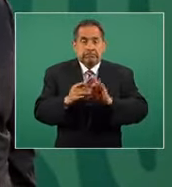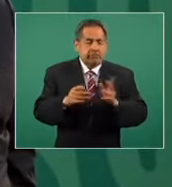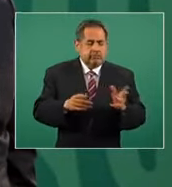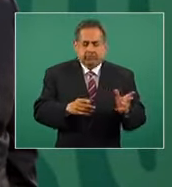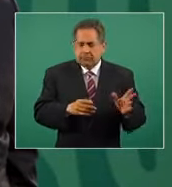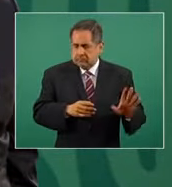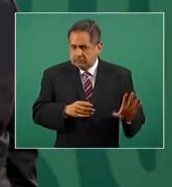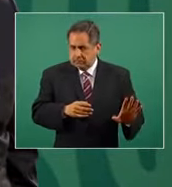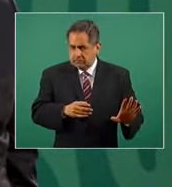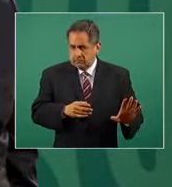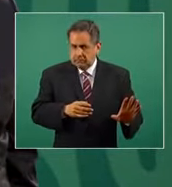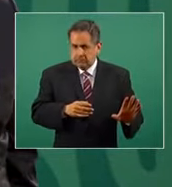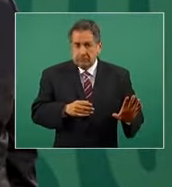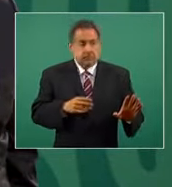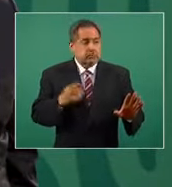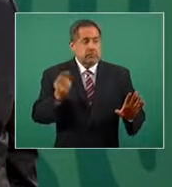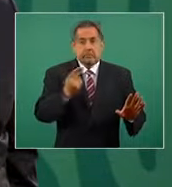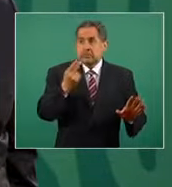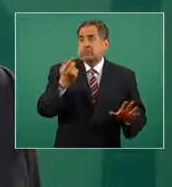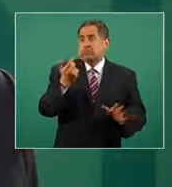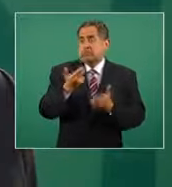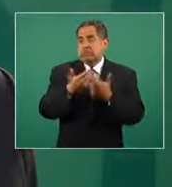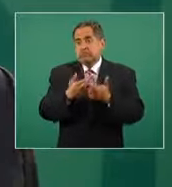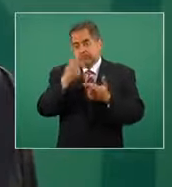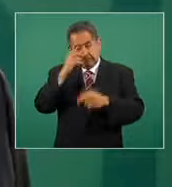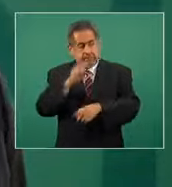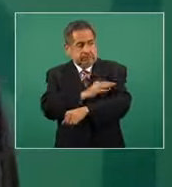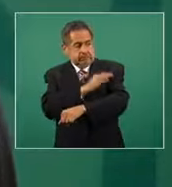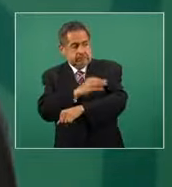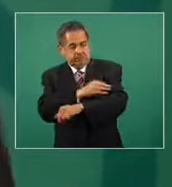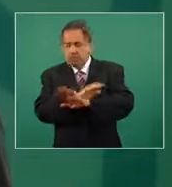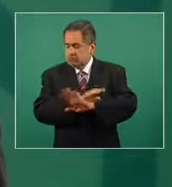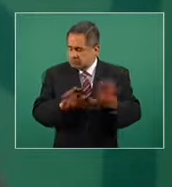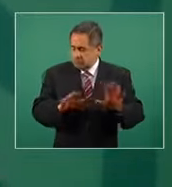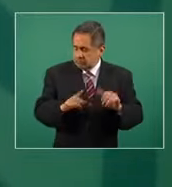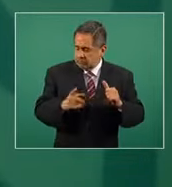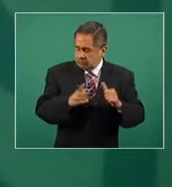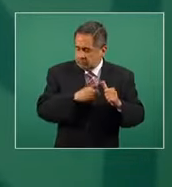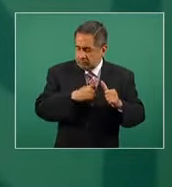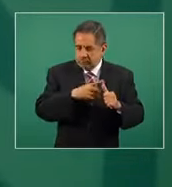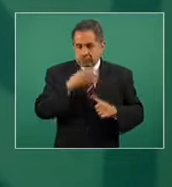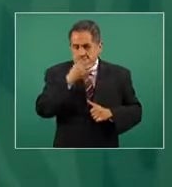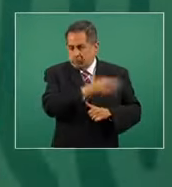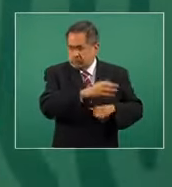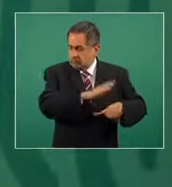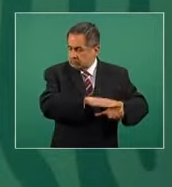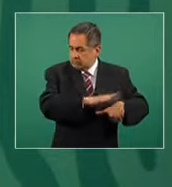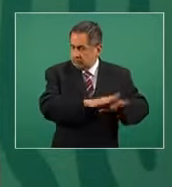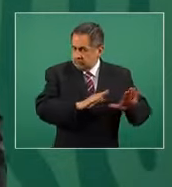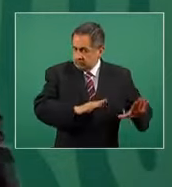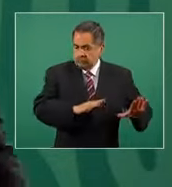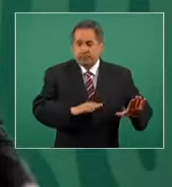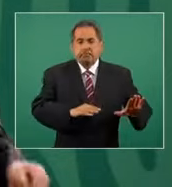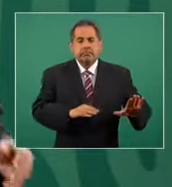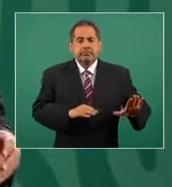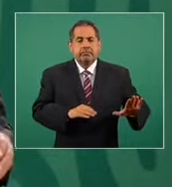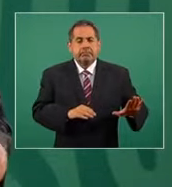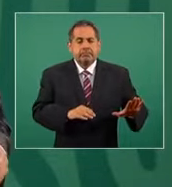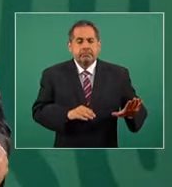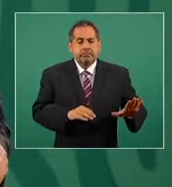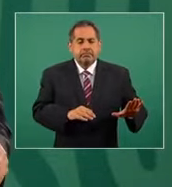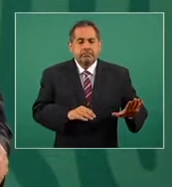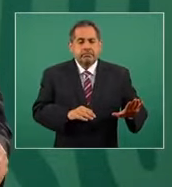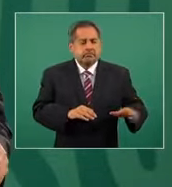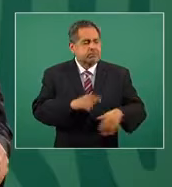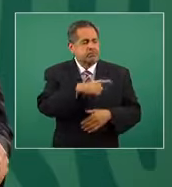que tener fondos para la vacuna, primero decirles que no